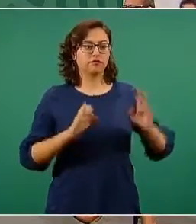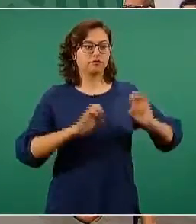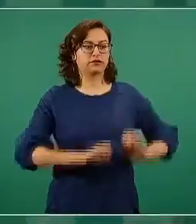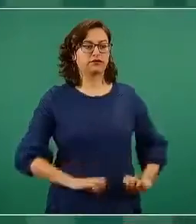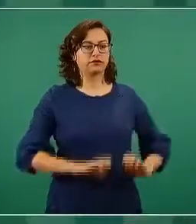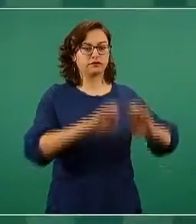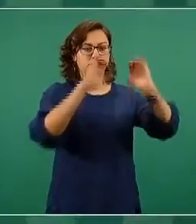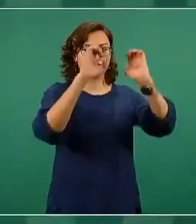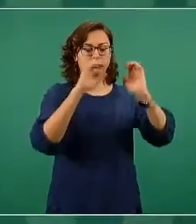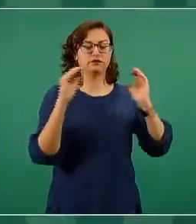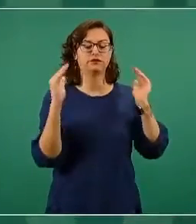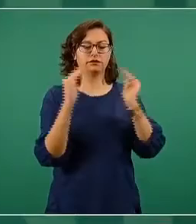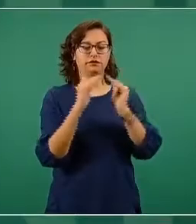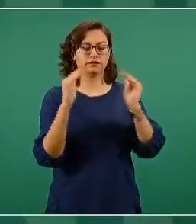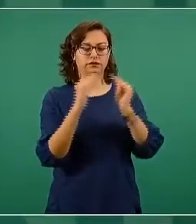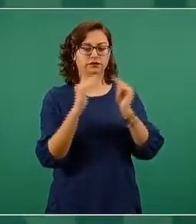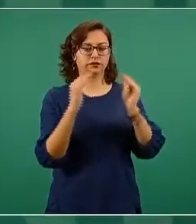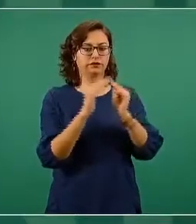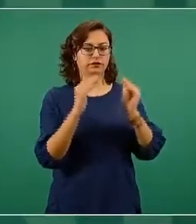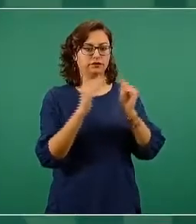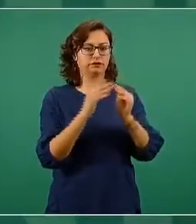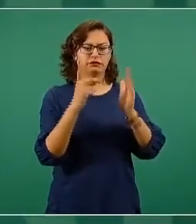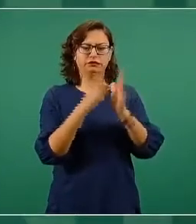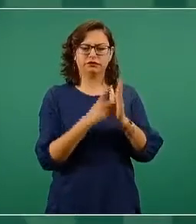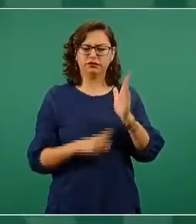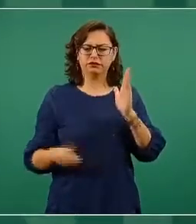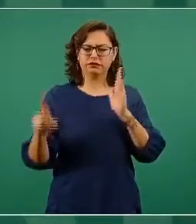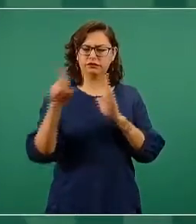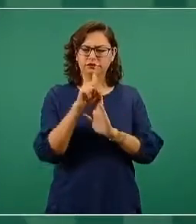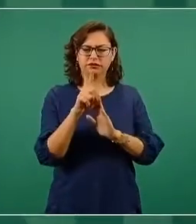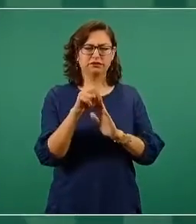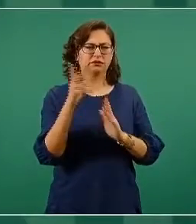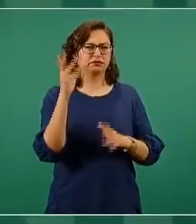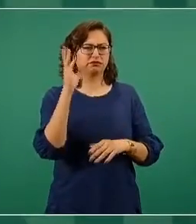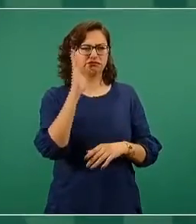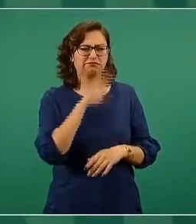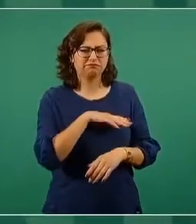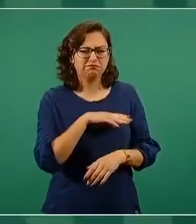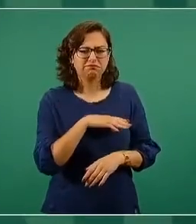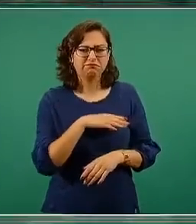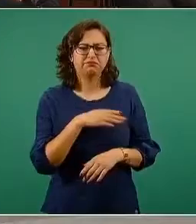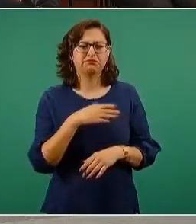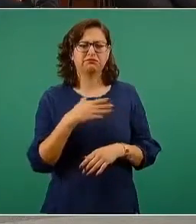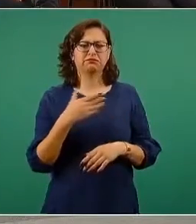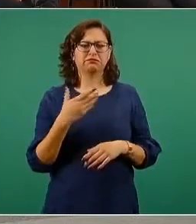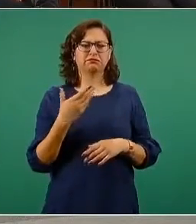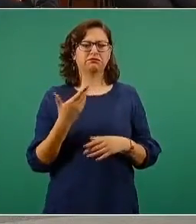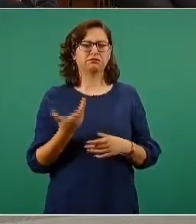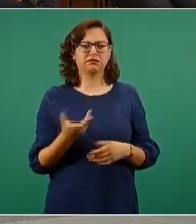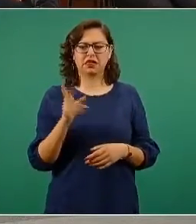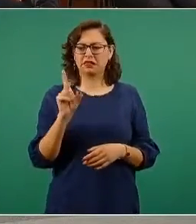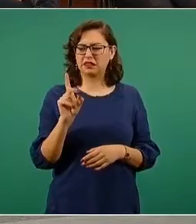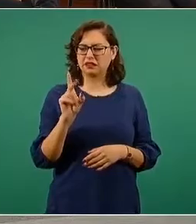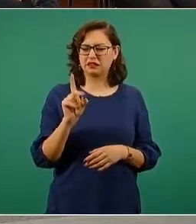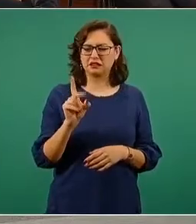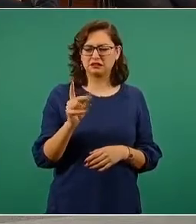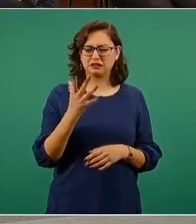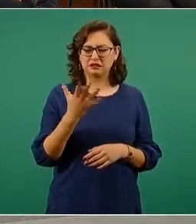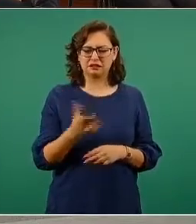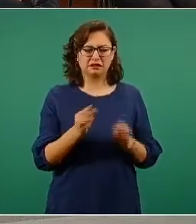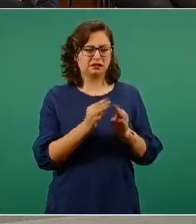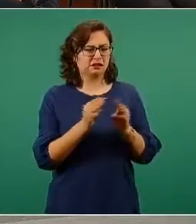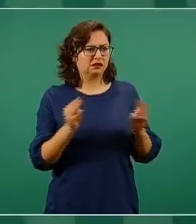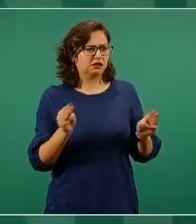edificios, unidades habitacionales con departamentos mal hechos, de 30 a 35